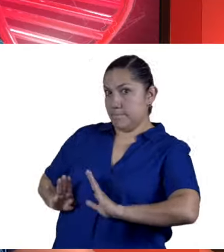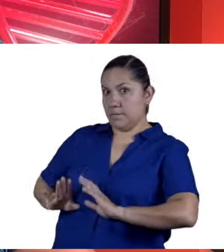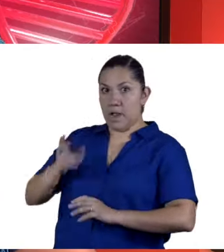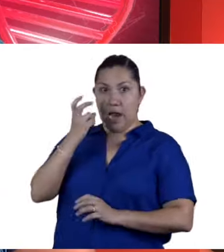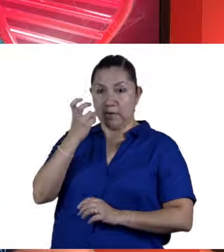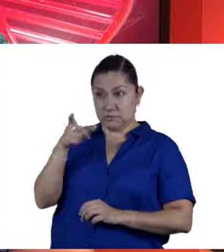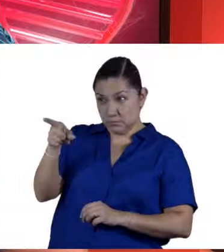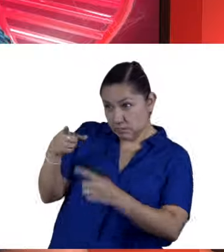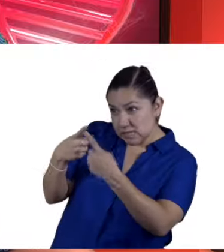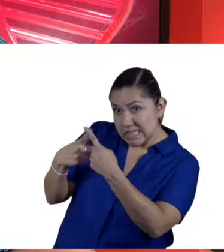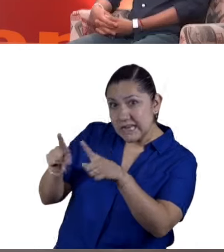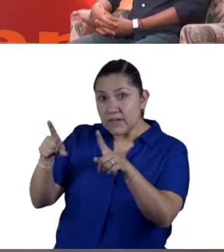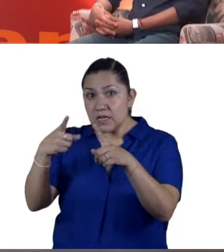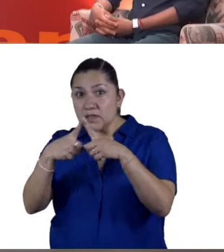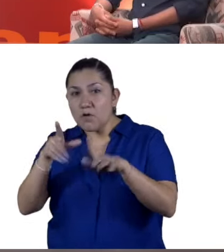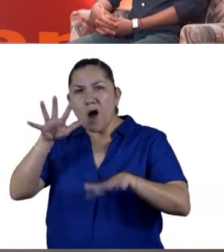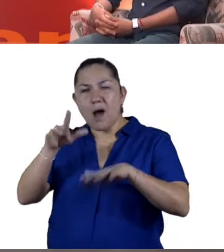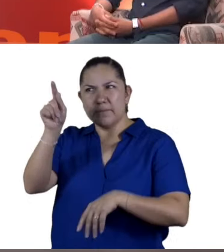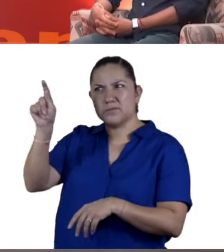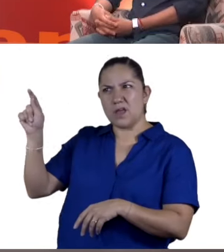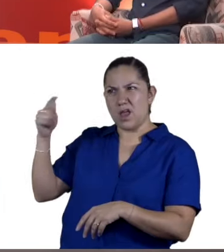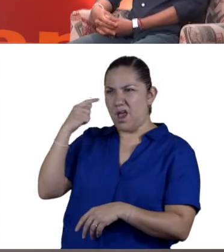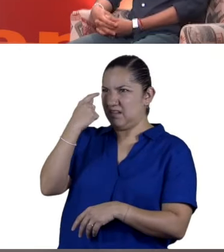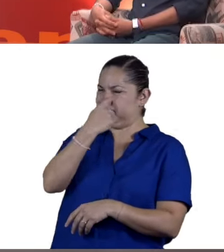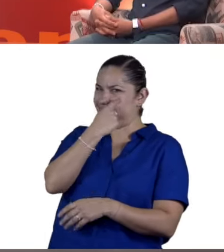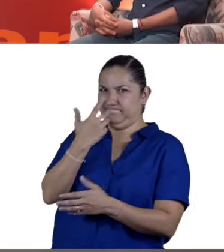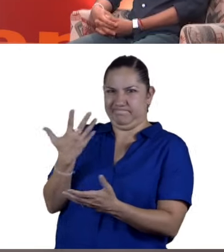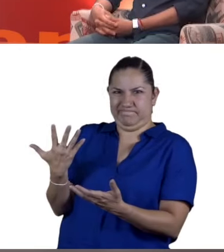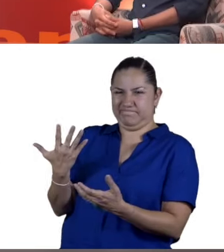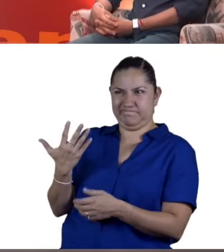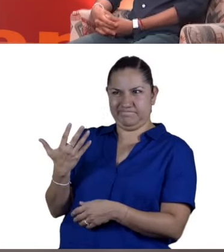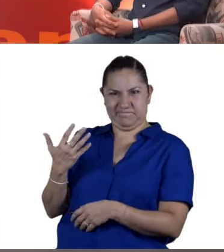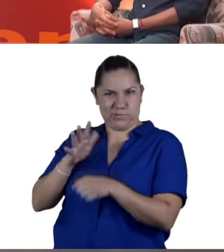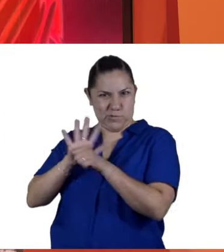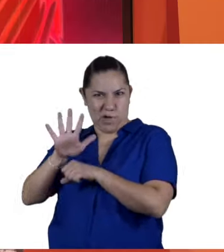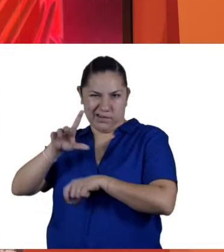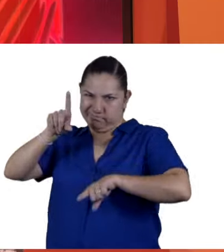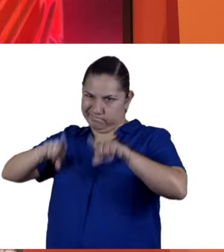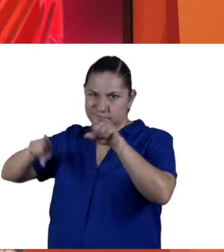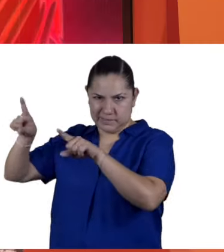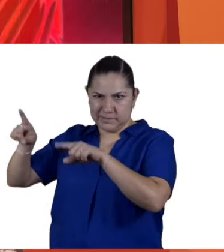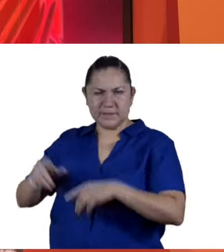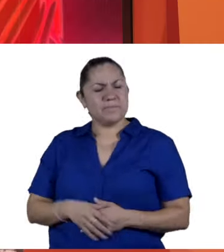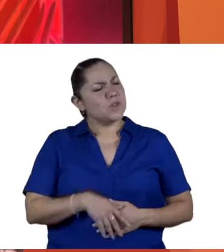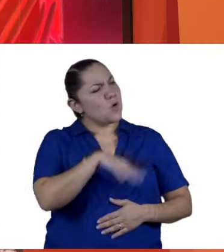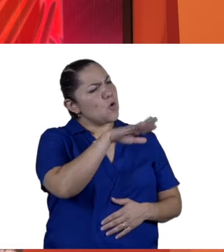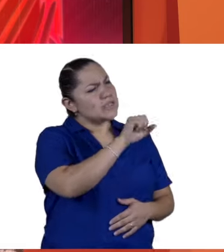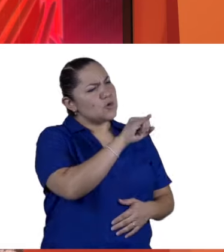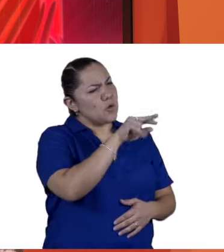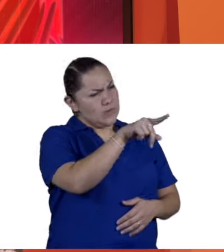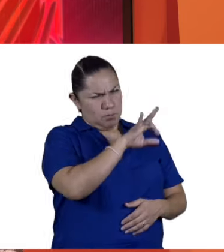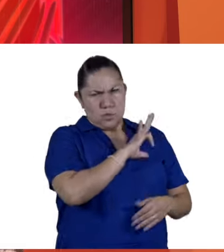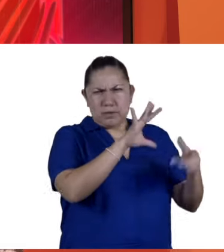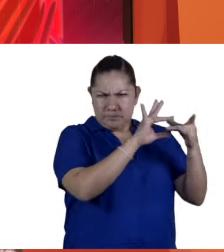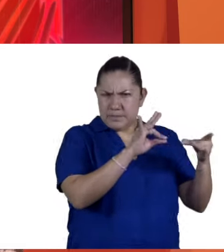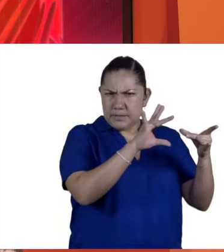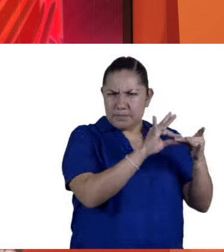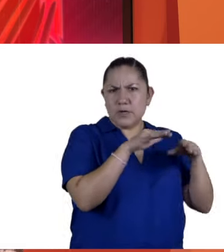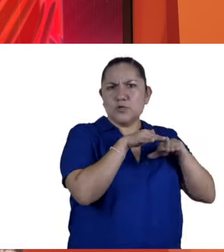expensas de cómo te califiquen. Bueno, Sonny, pues nos puedes hablar un poco sobre las acciones que se están llevando hacia la